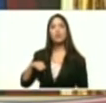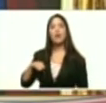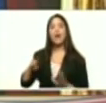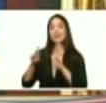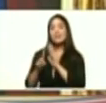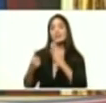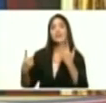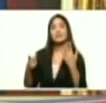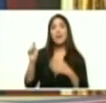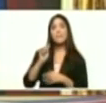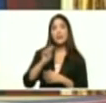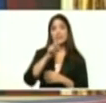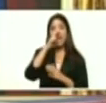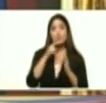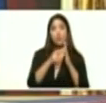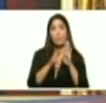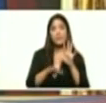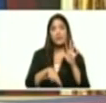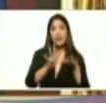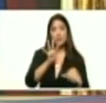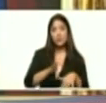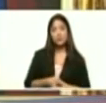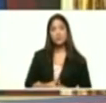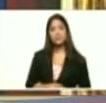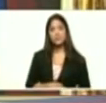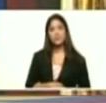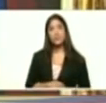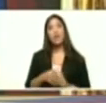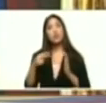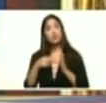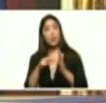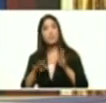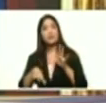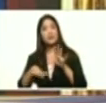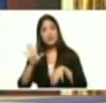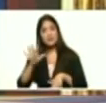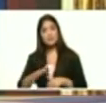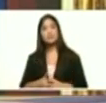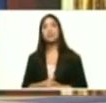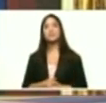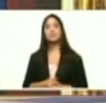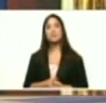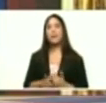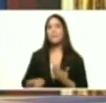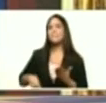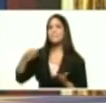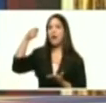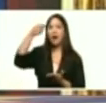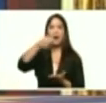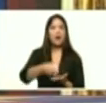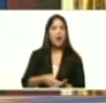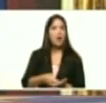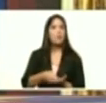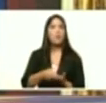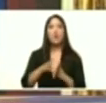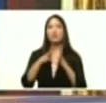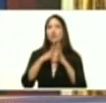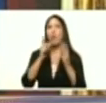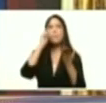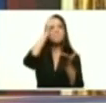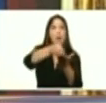meses, entre el 2014, y el año 2015, pagamos todos, nuestros compromisos,